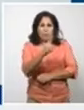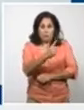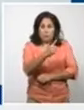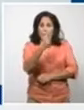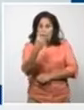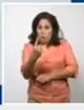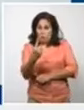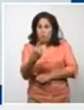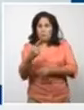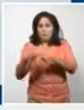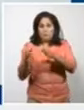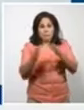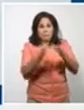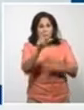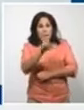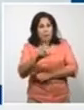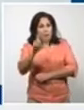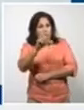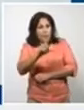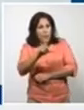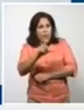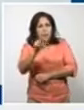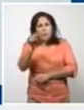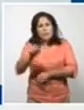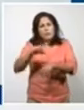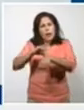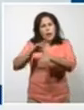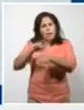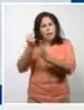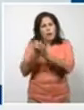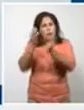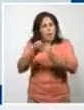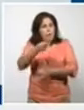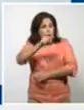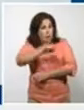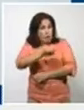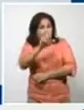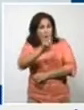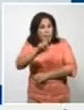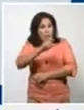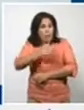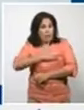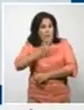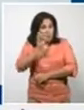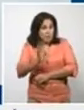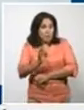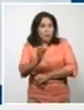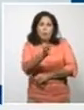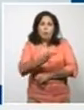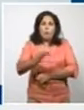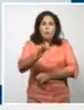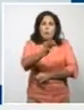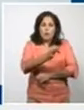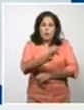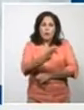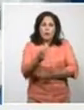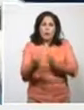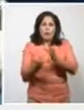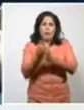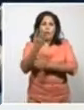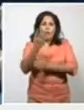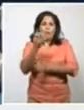Camagüey, el paciente que se confirma en el día de ayer pertenece al municipio de Florida.